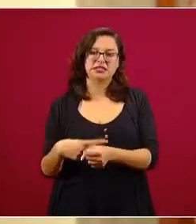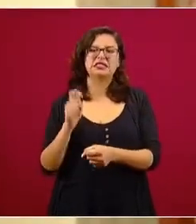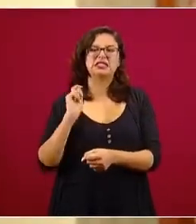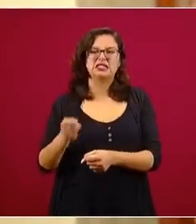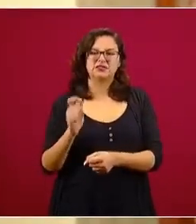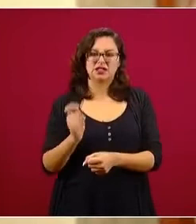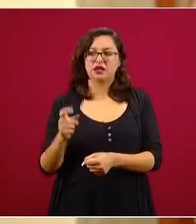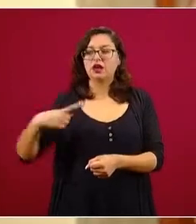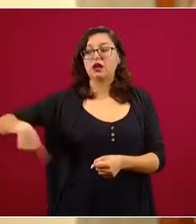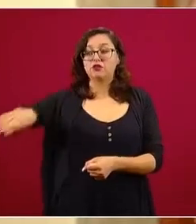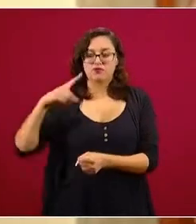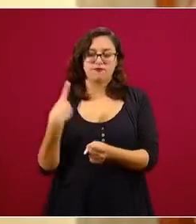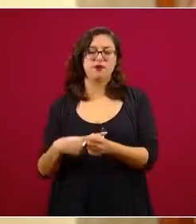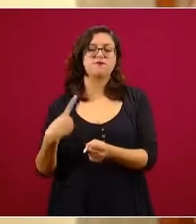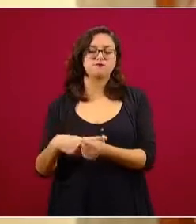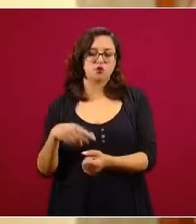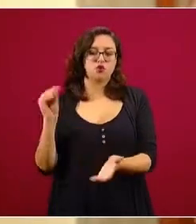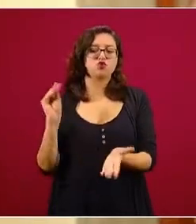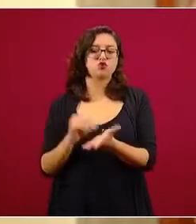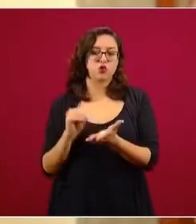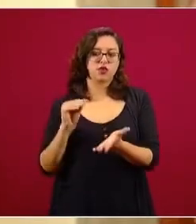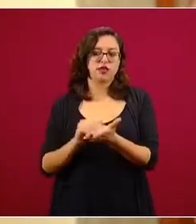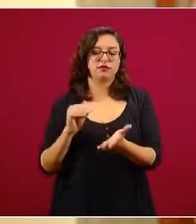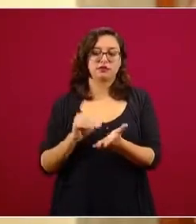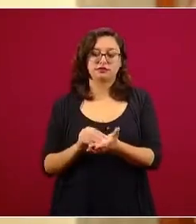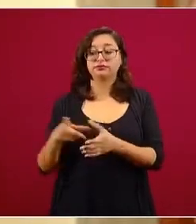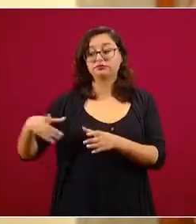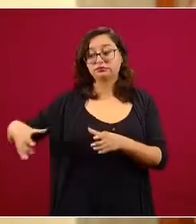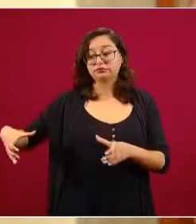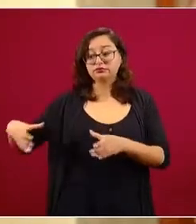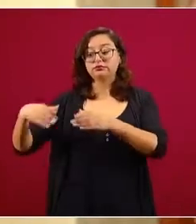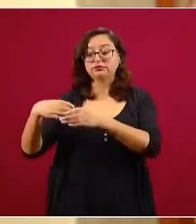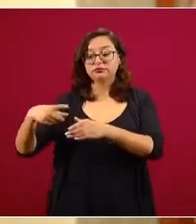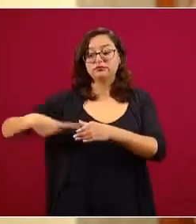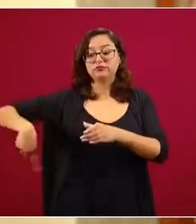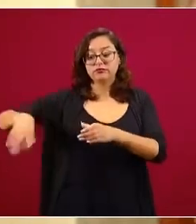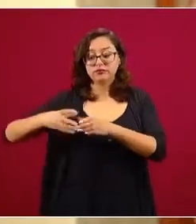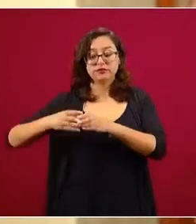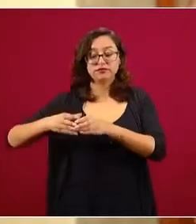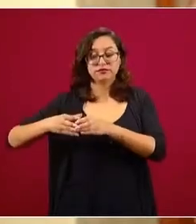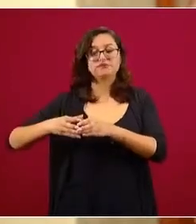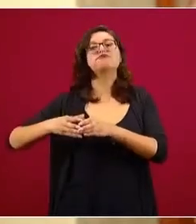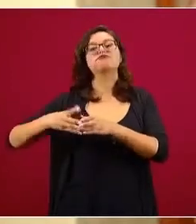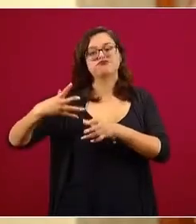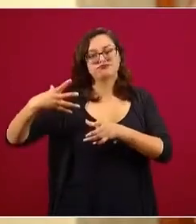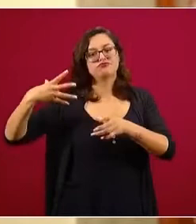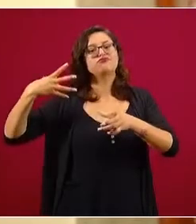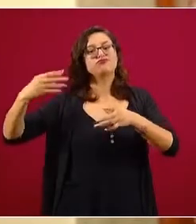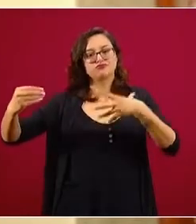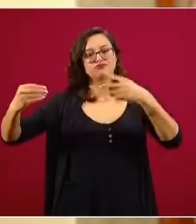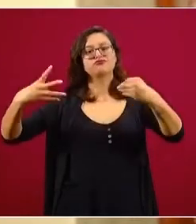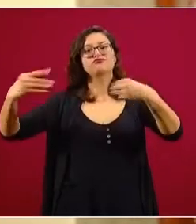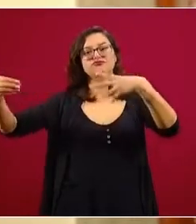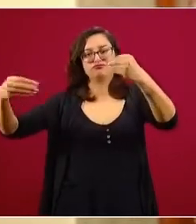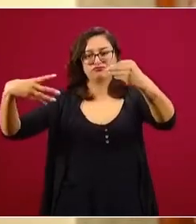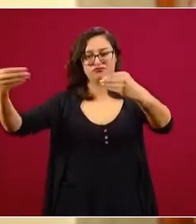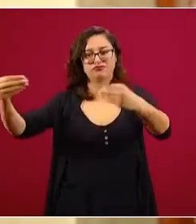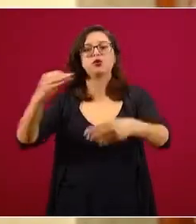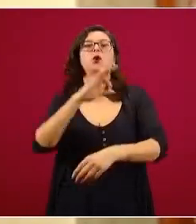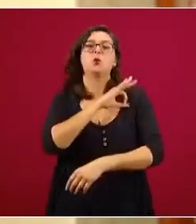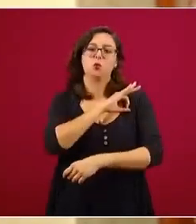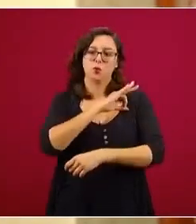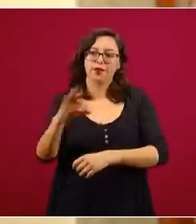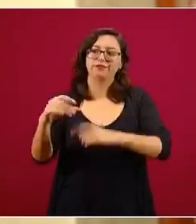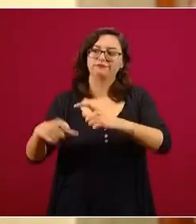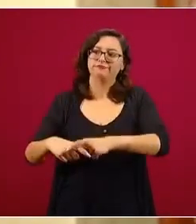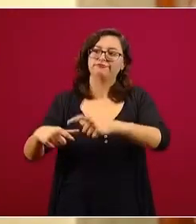epidemia activa en México y por lo tanto es el grupo que en su momento puede, a través, lógicamente, de contagios secundarios, poder